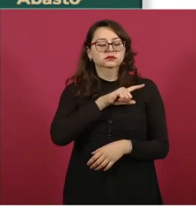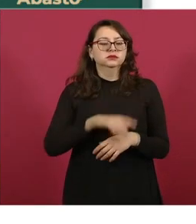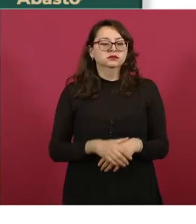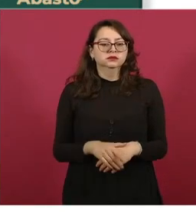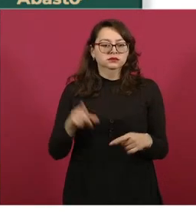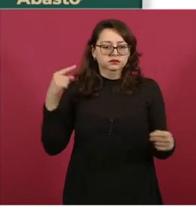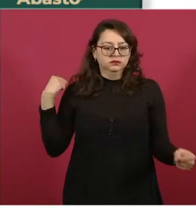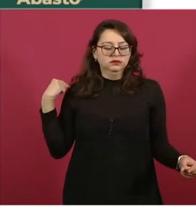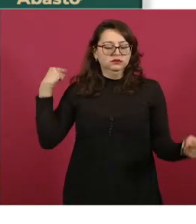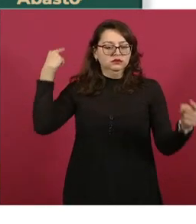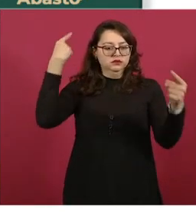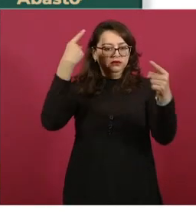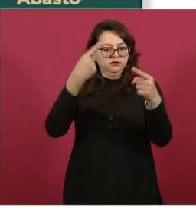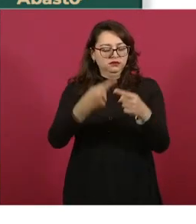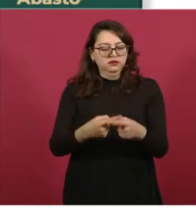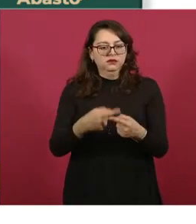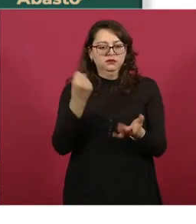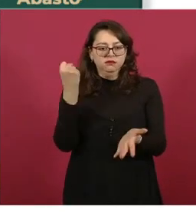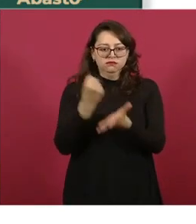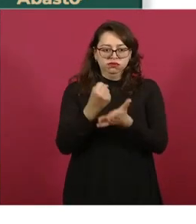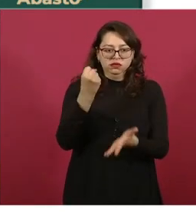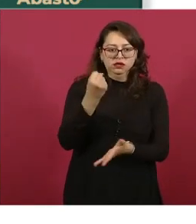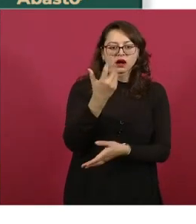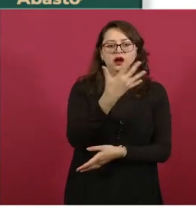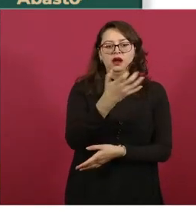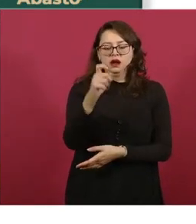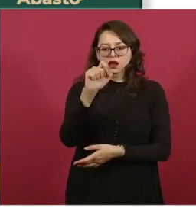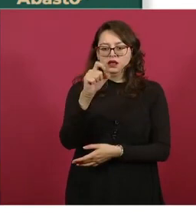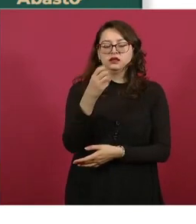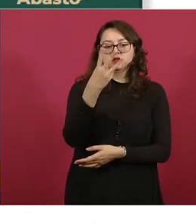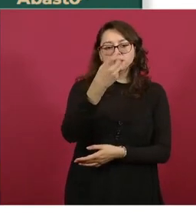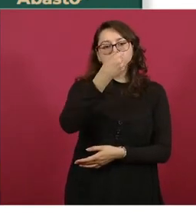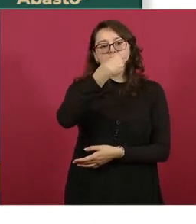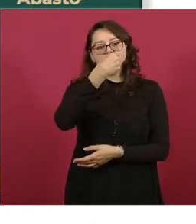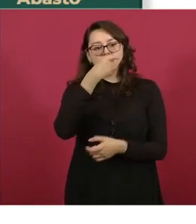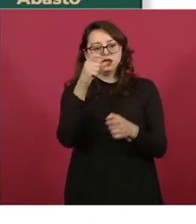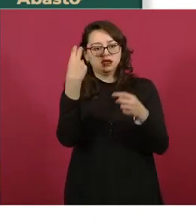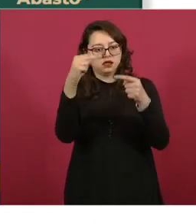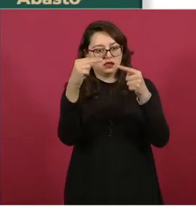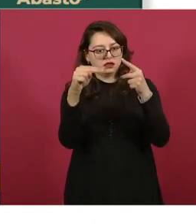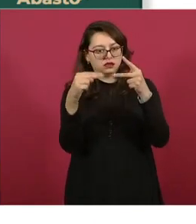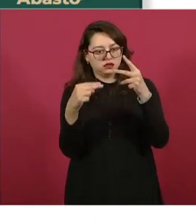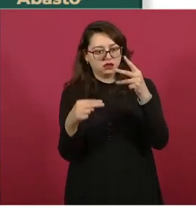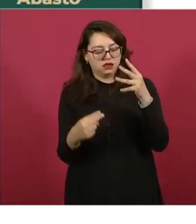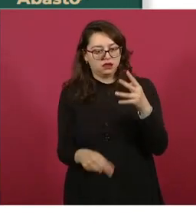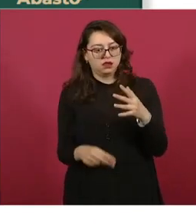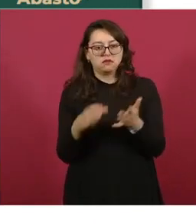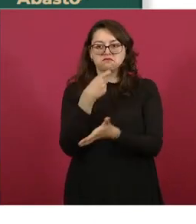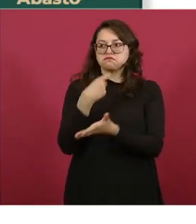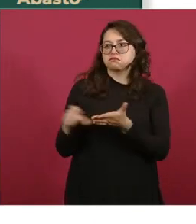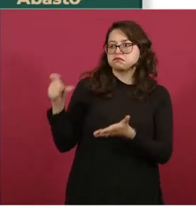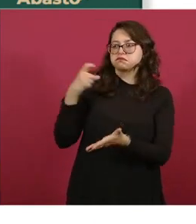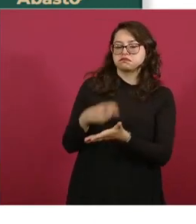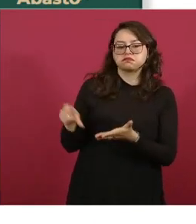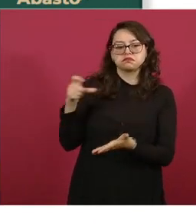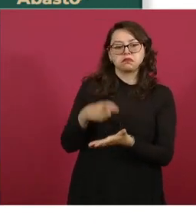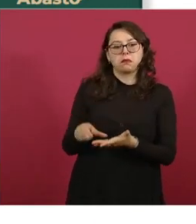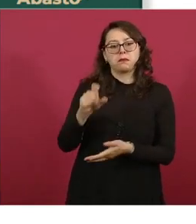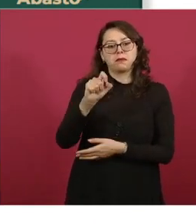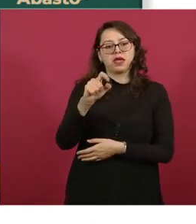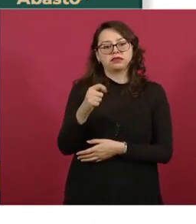fecha, el equipo médico ha autorizado 523 claves y se han adquirido cerca de 23 millones de piezas, una inversión